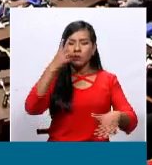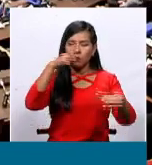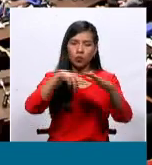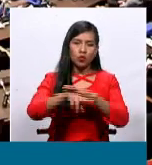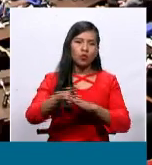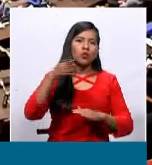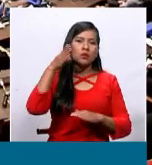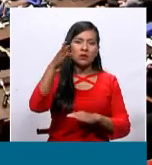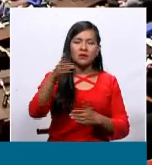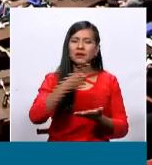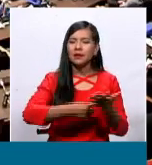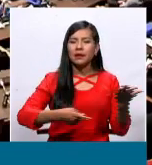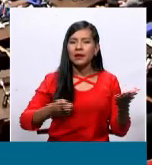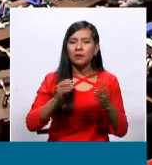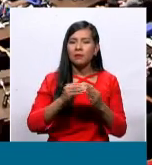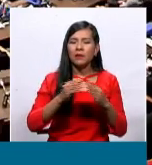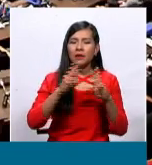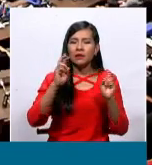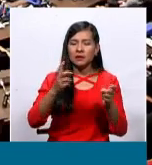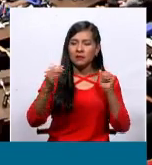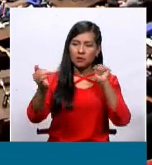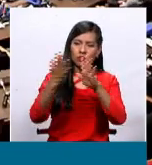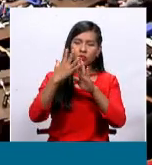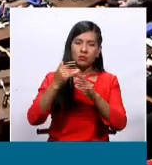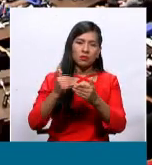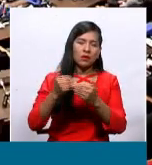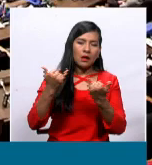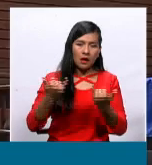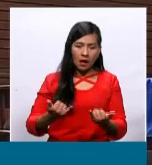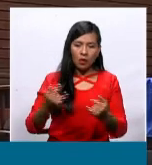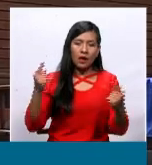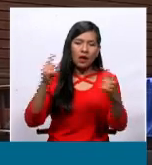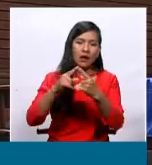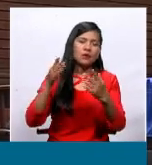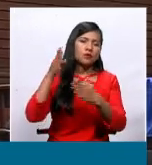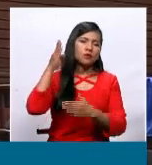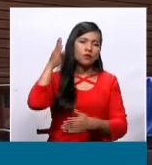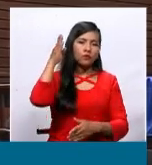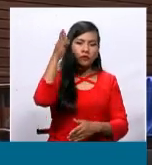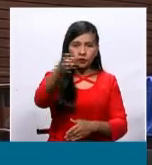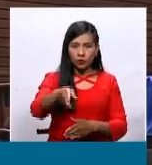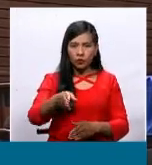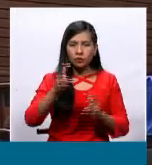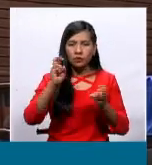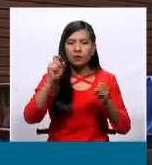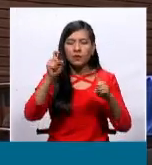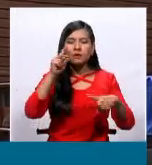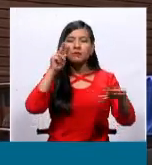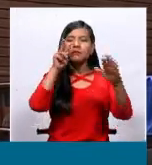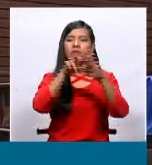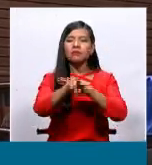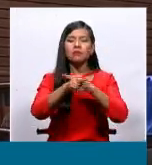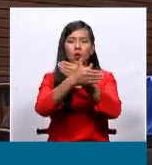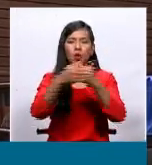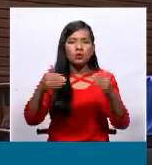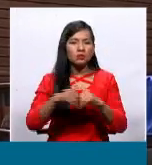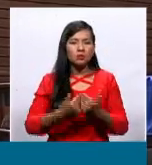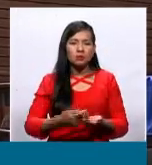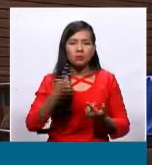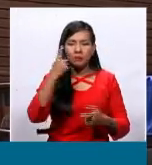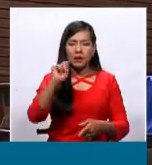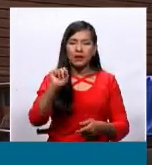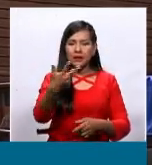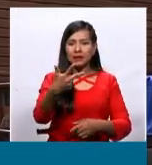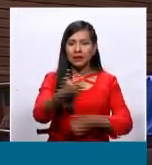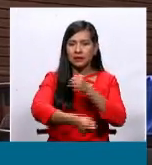lo que también se va a encarar en adelante, ¿no? Como una suerte de horizonte de qué es lo que viene para el tercer año